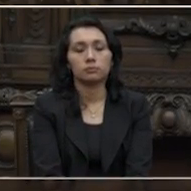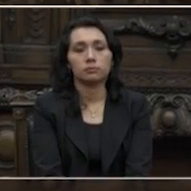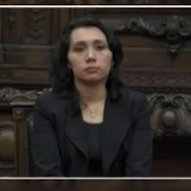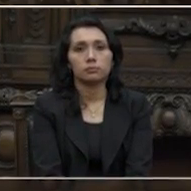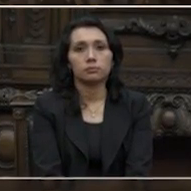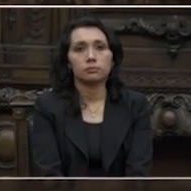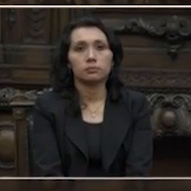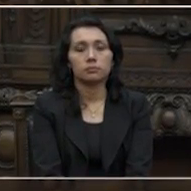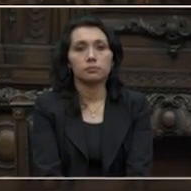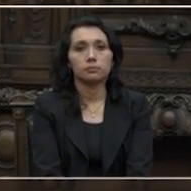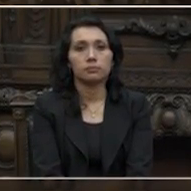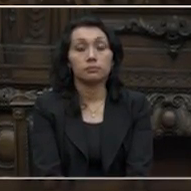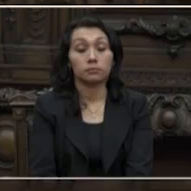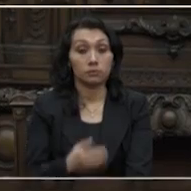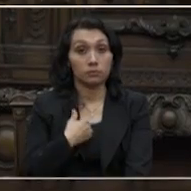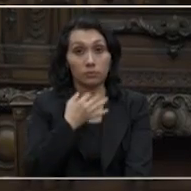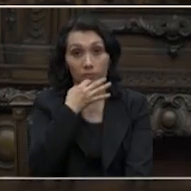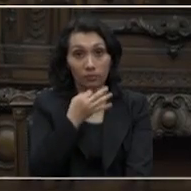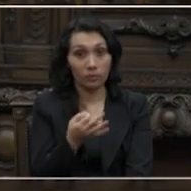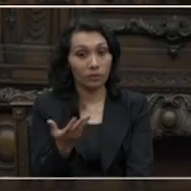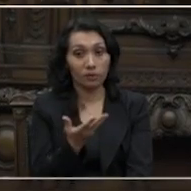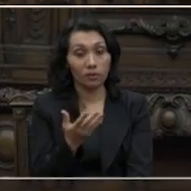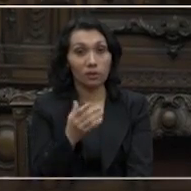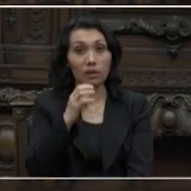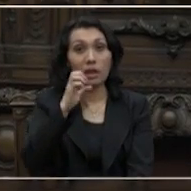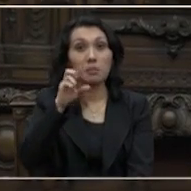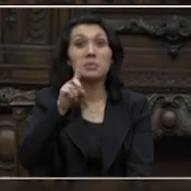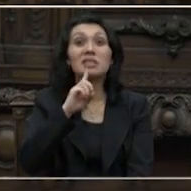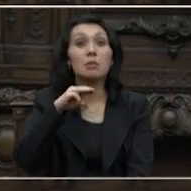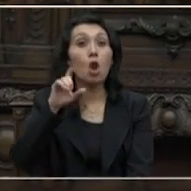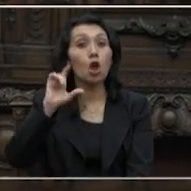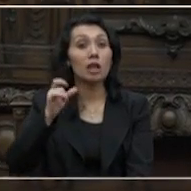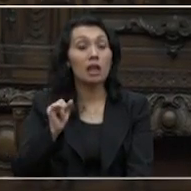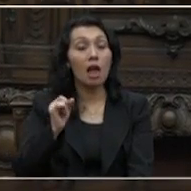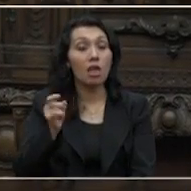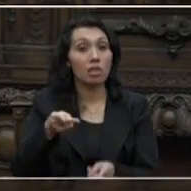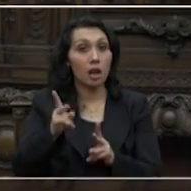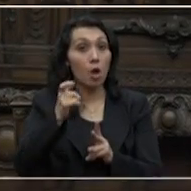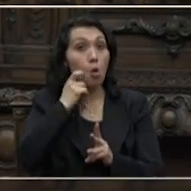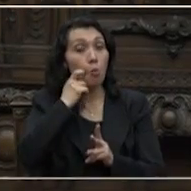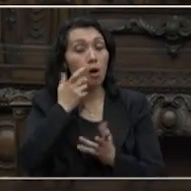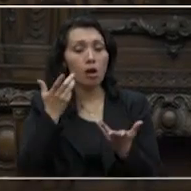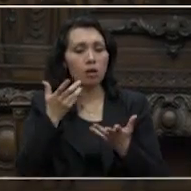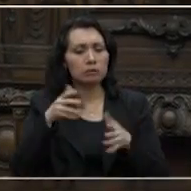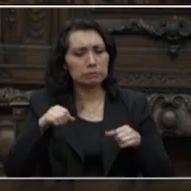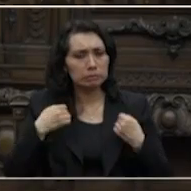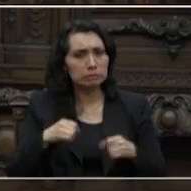Lo que estoy diciendo es que la epistemología de los derechos humanos tratan de